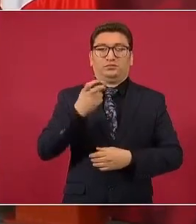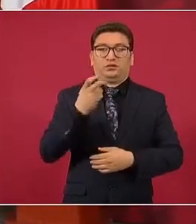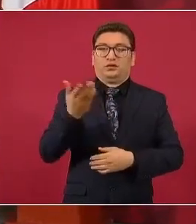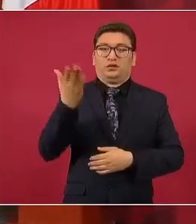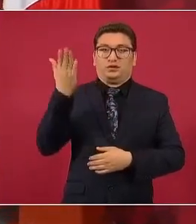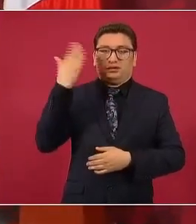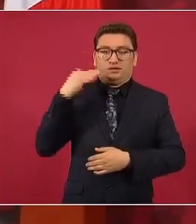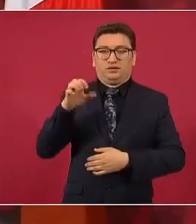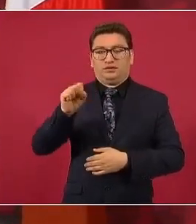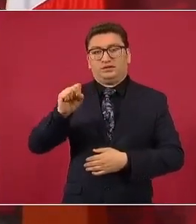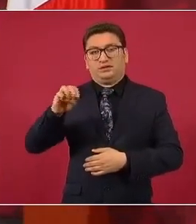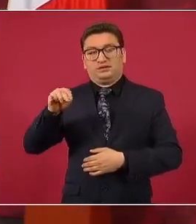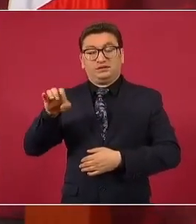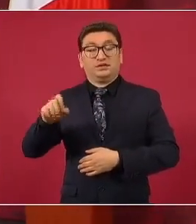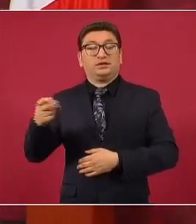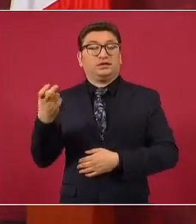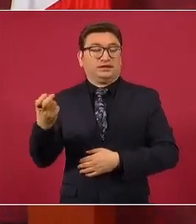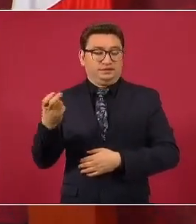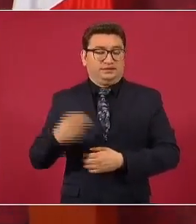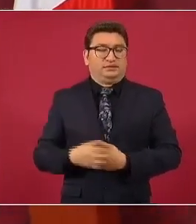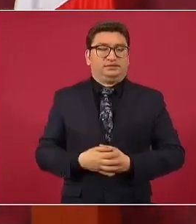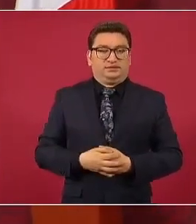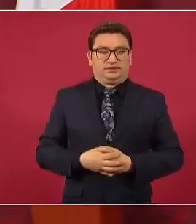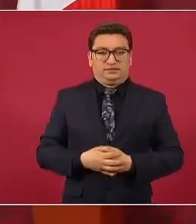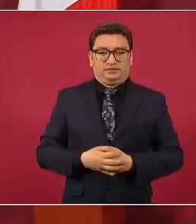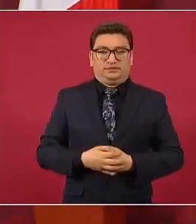el SME. Luego